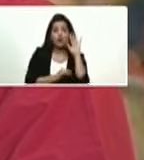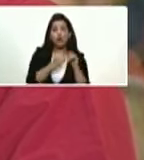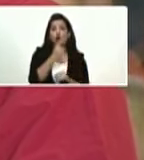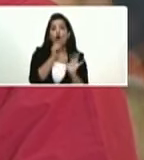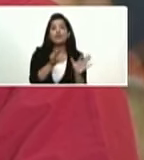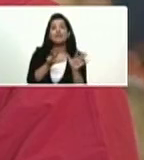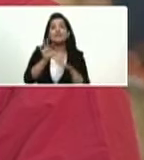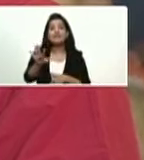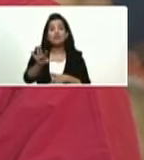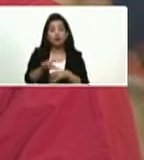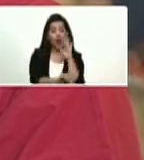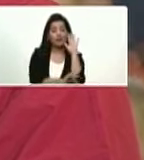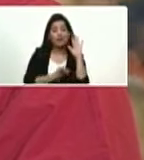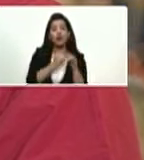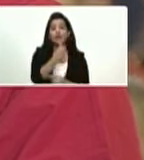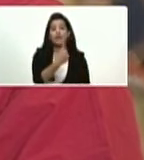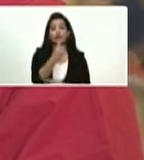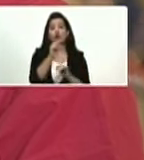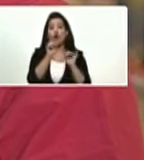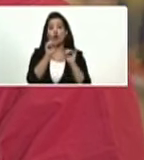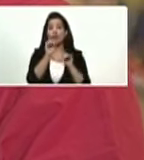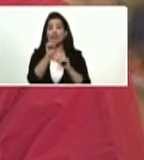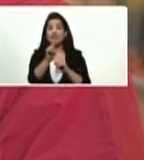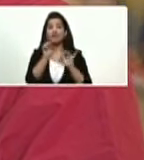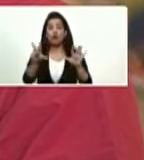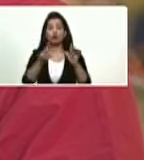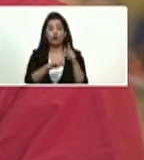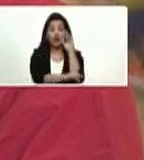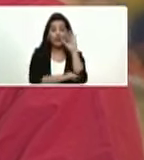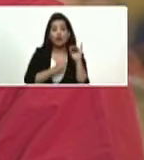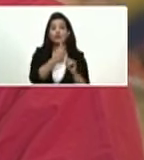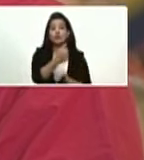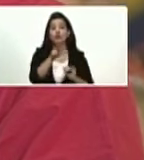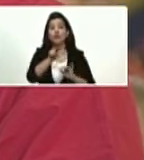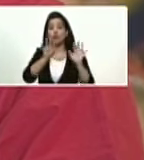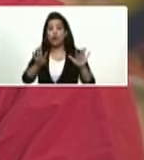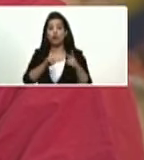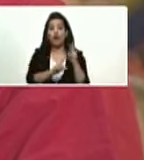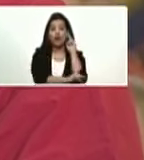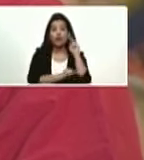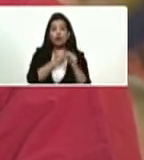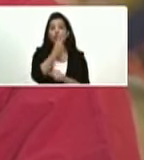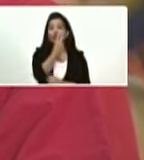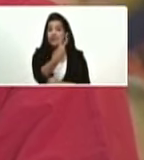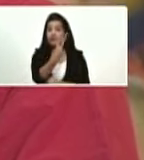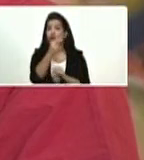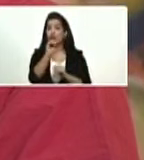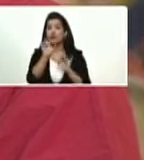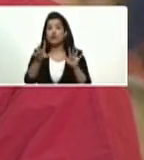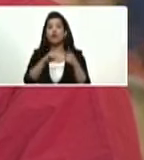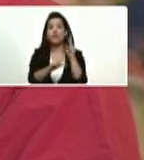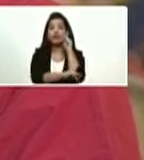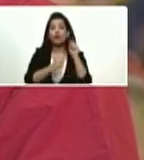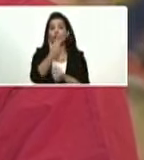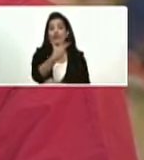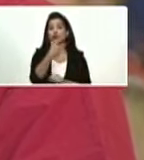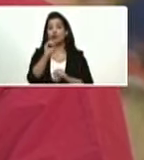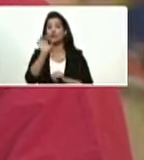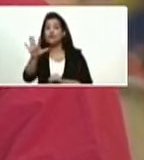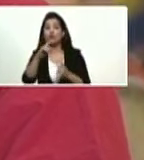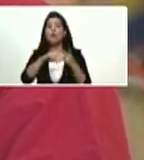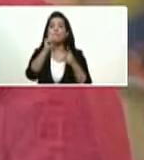118, el 184, 299, 305 y 306 de nuestra Carta